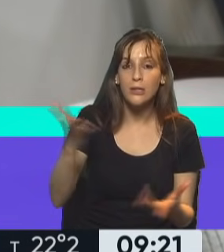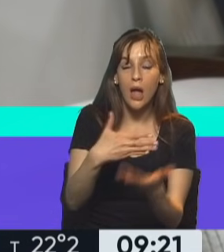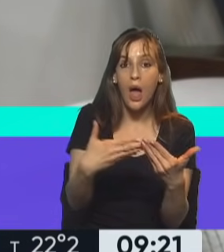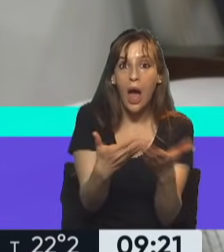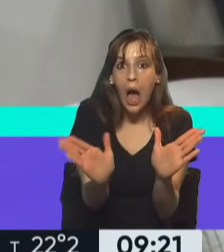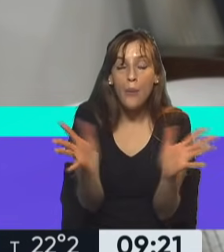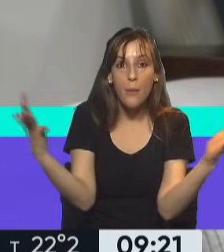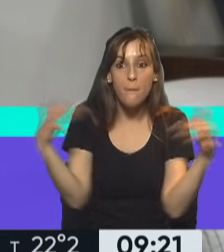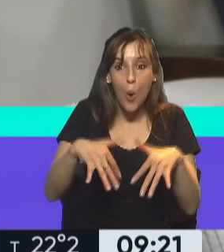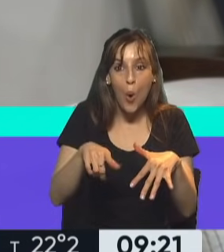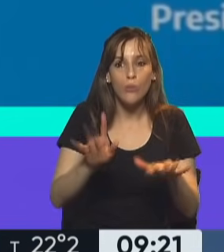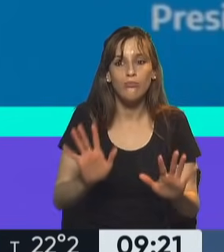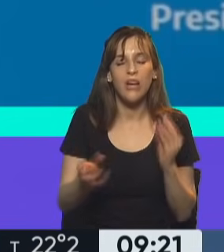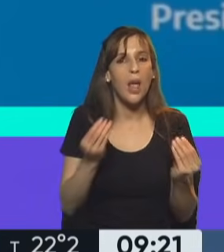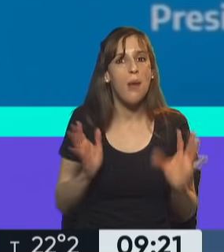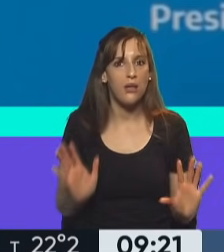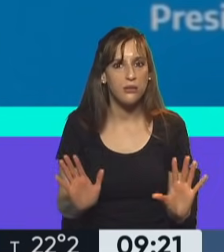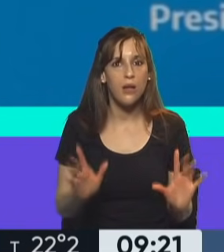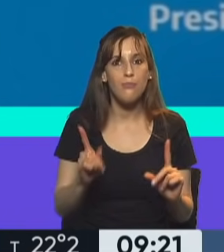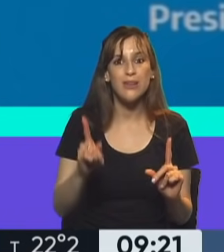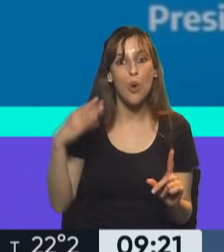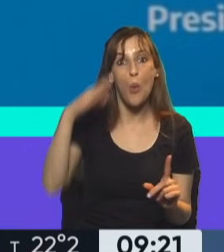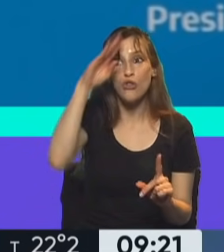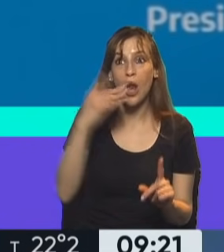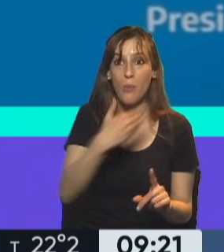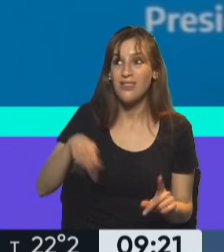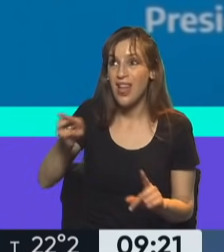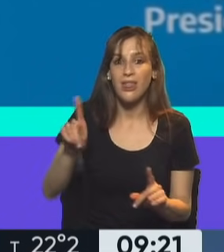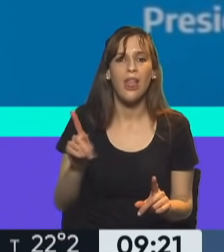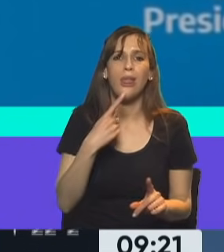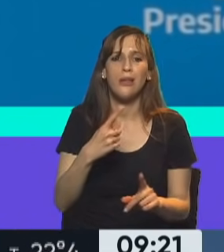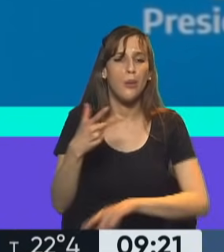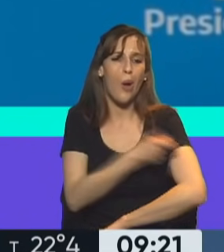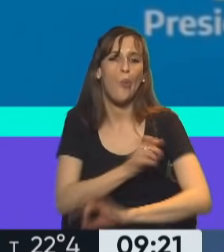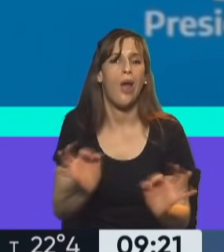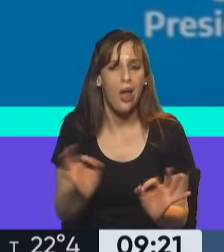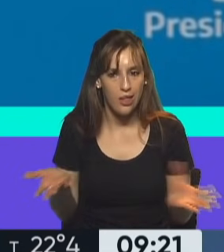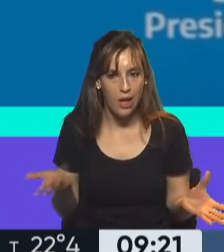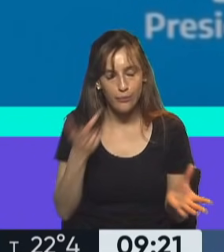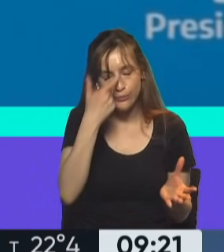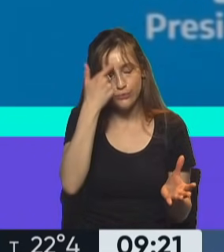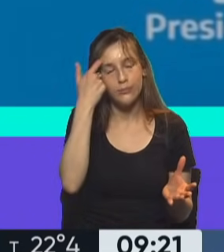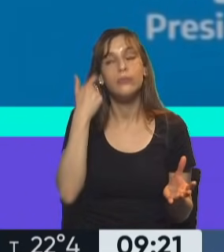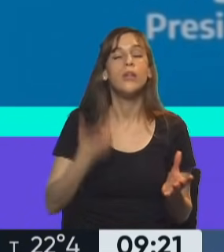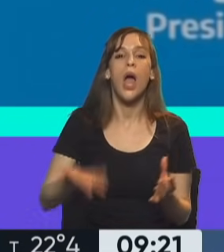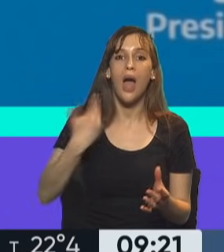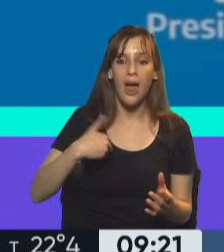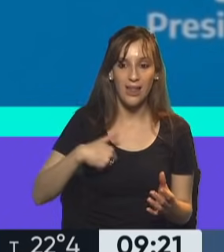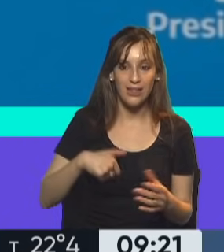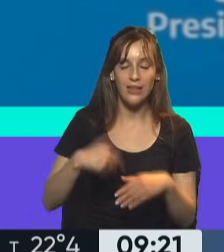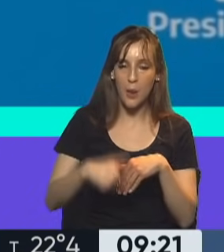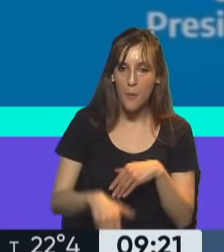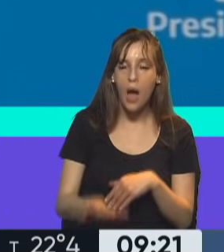es preponderante? Gracias. Bien, empiezo por el final. Argentina va a autorizar el ingreso